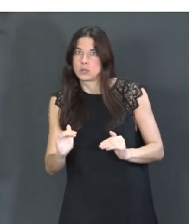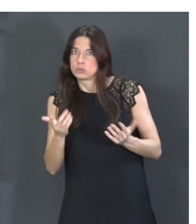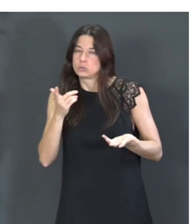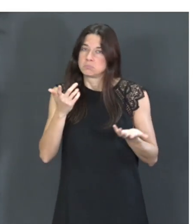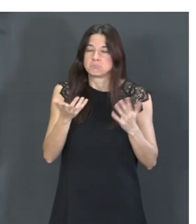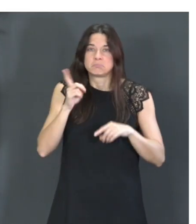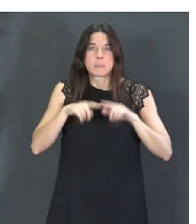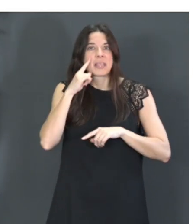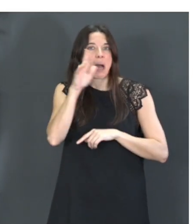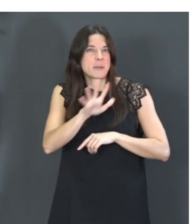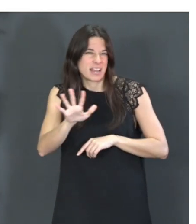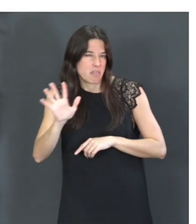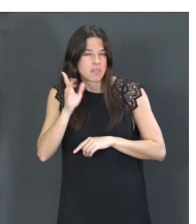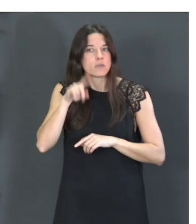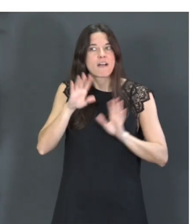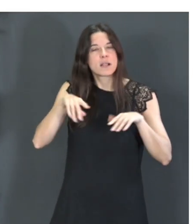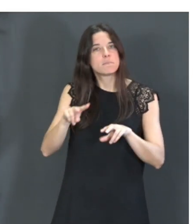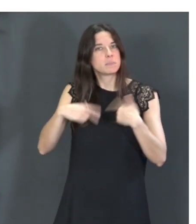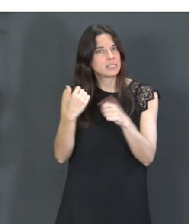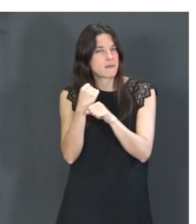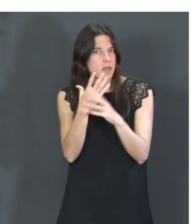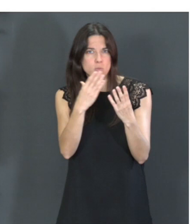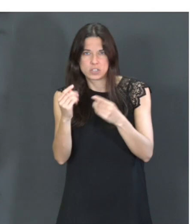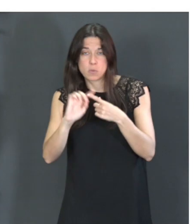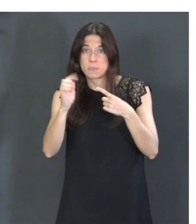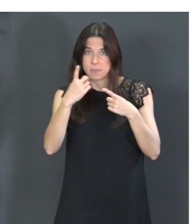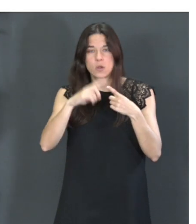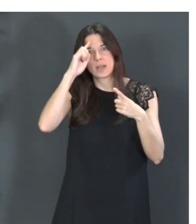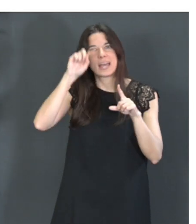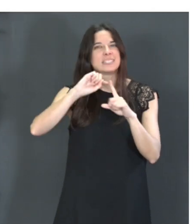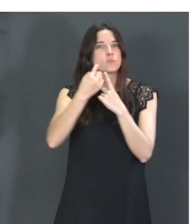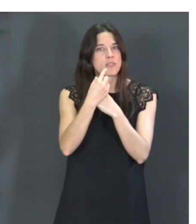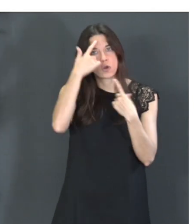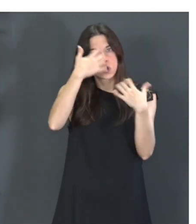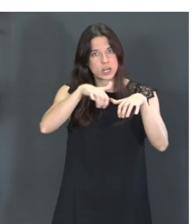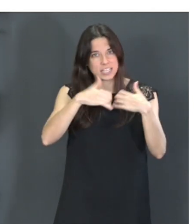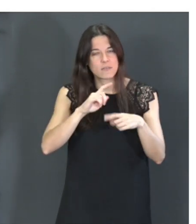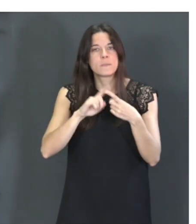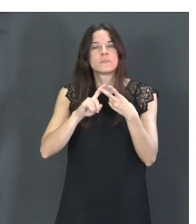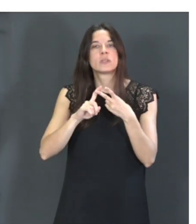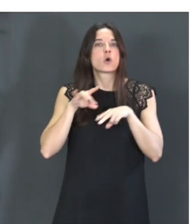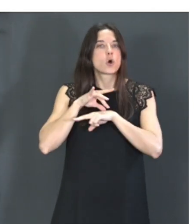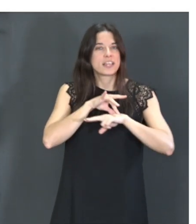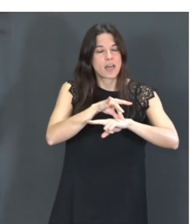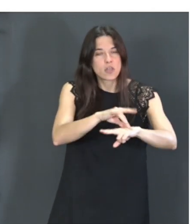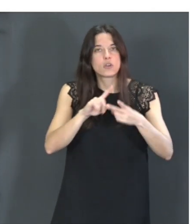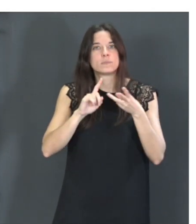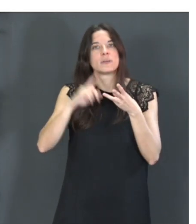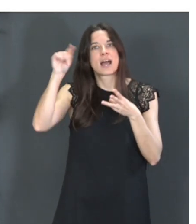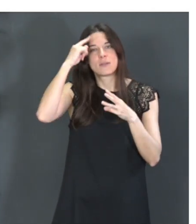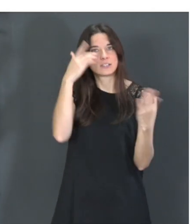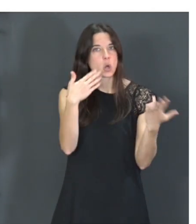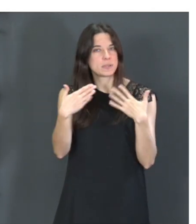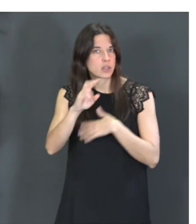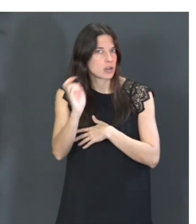van a permitir trabajar mucho. Uno, la estimulación cognitiva, la orientación y todas estas habilidades